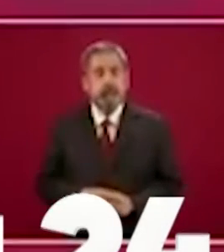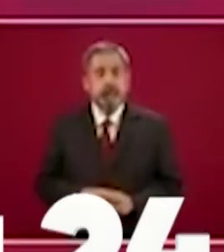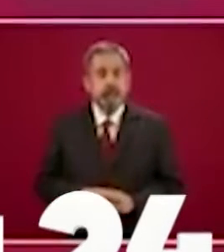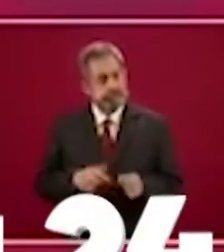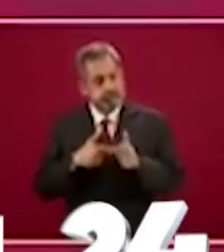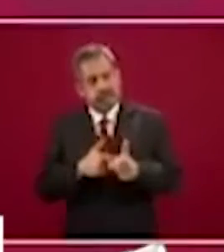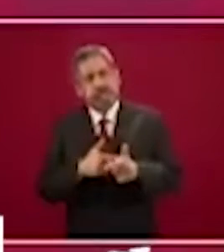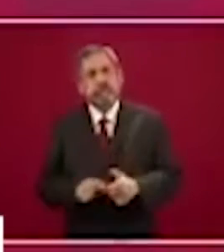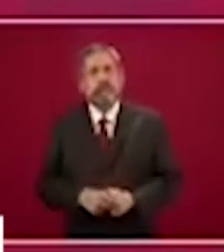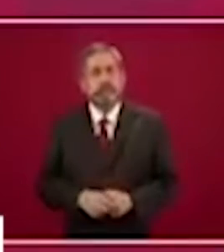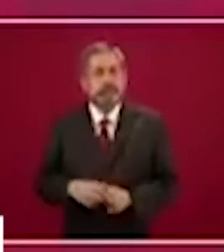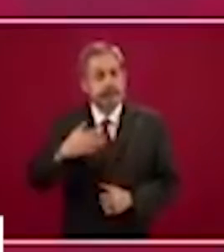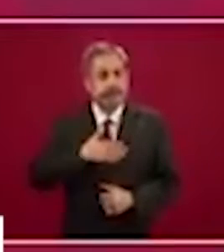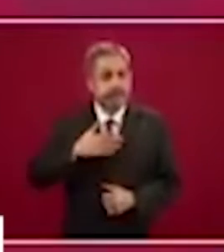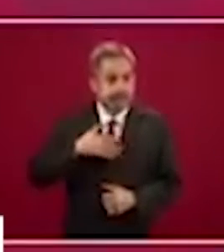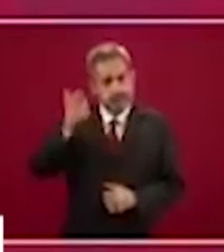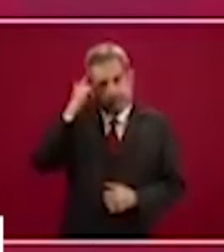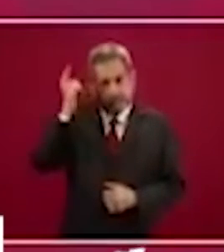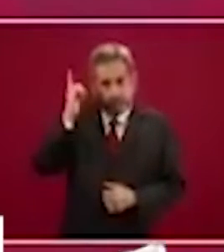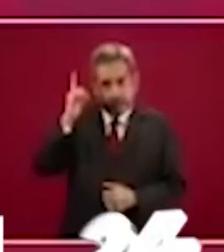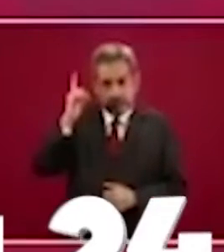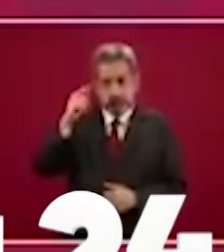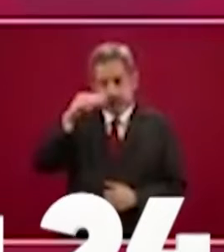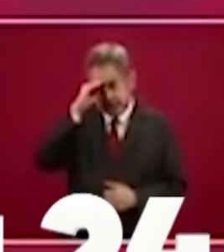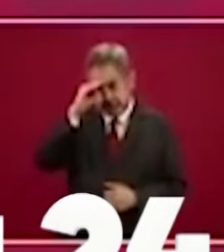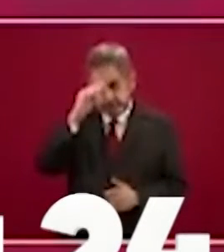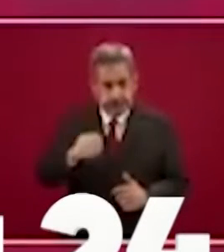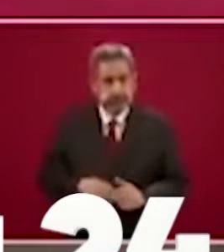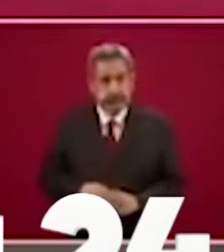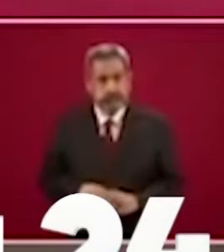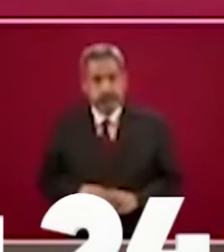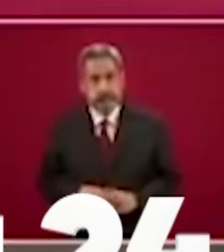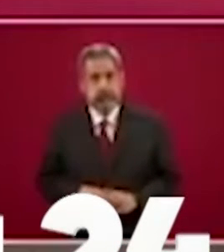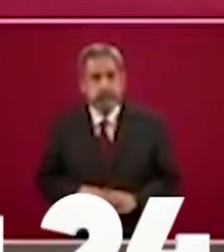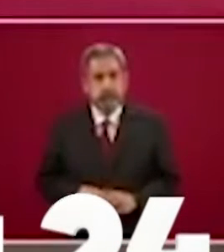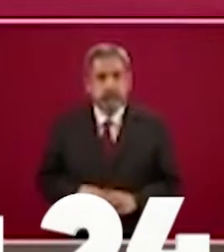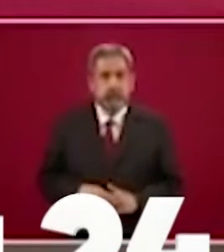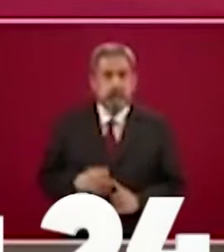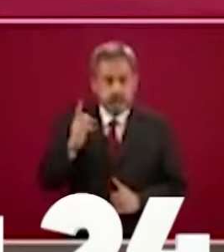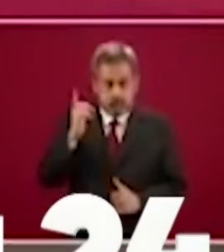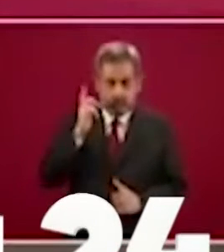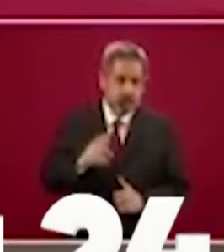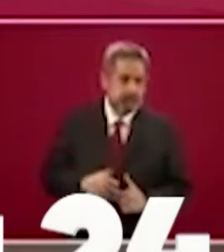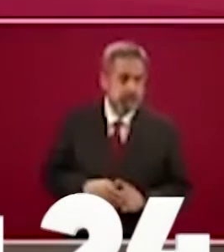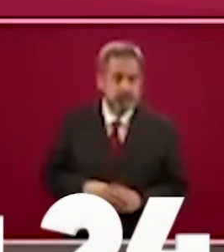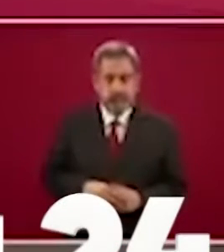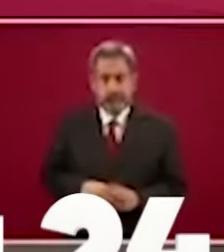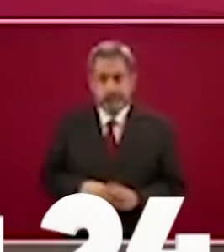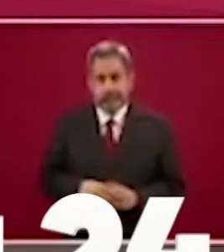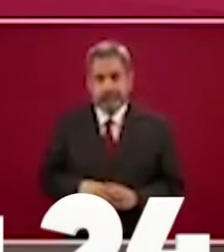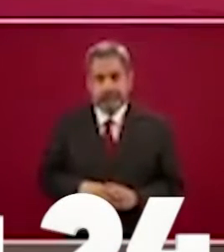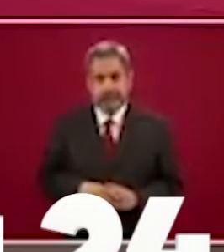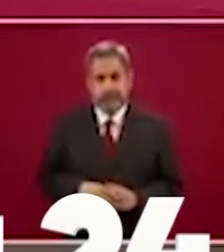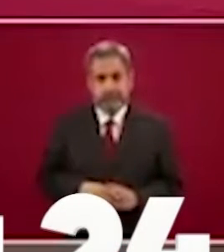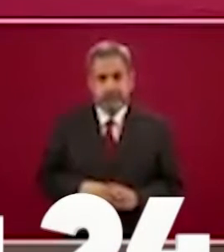un reconocimiento, acto que fue denunciado ahí en tribuna por algunos legisladores. De esta manera